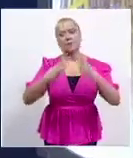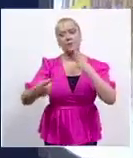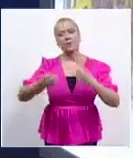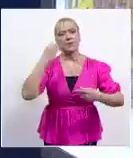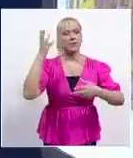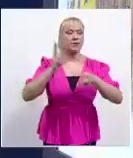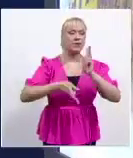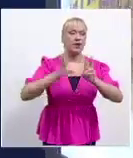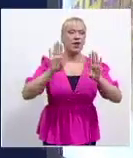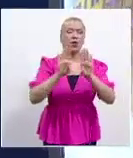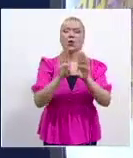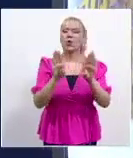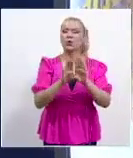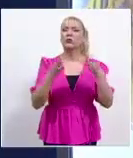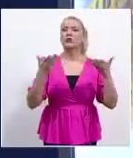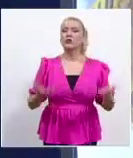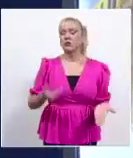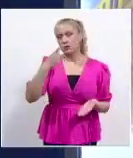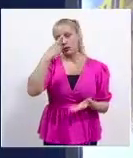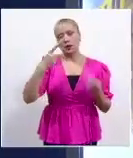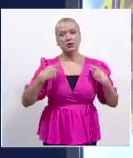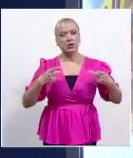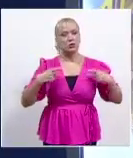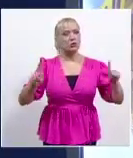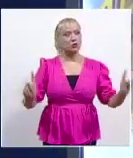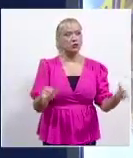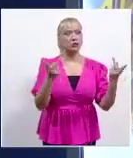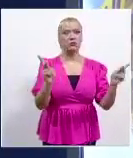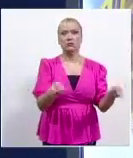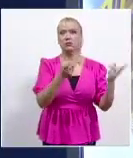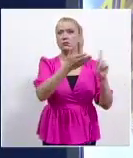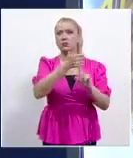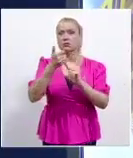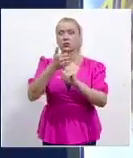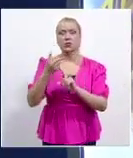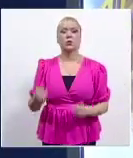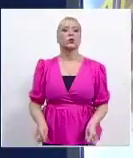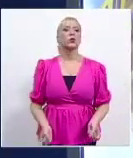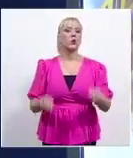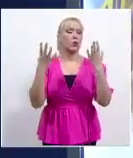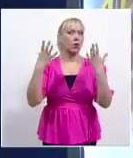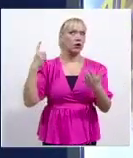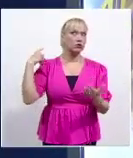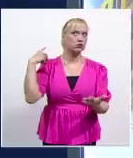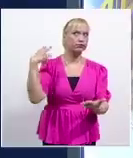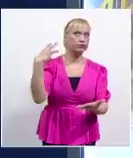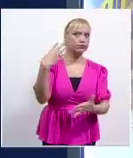criterios que se han emitido en materia de trata de personas y el número de asuntos procesados en los últimos años.